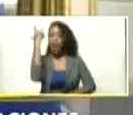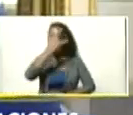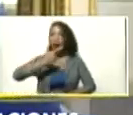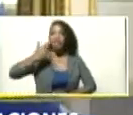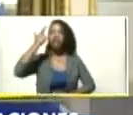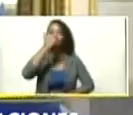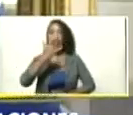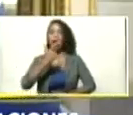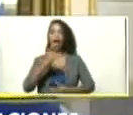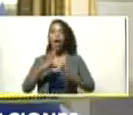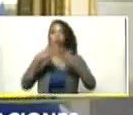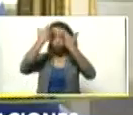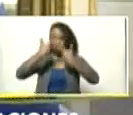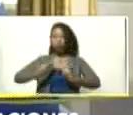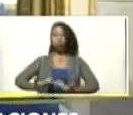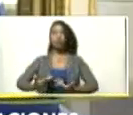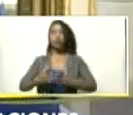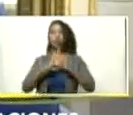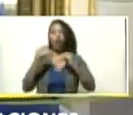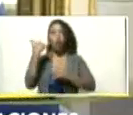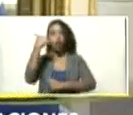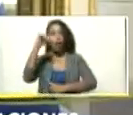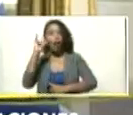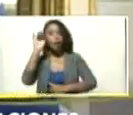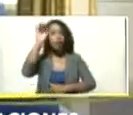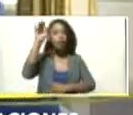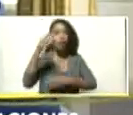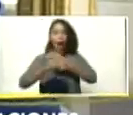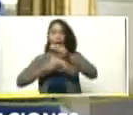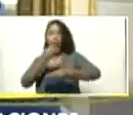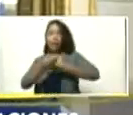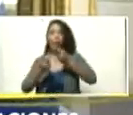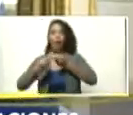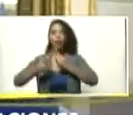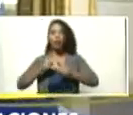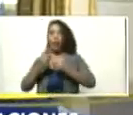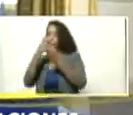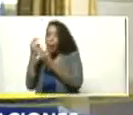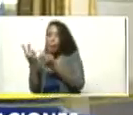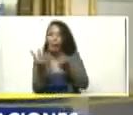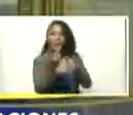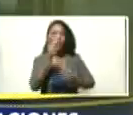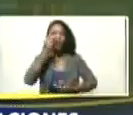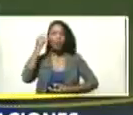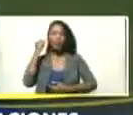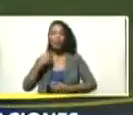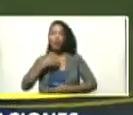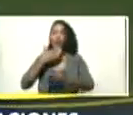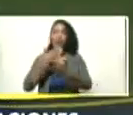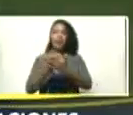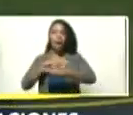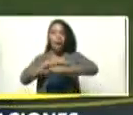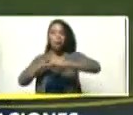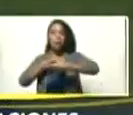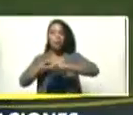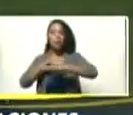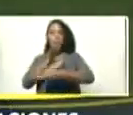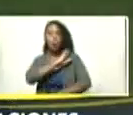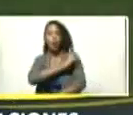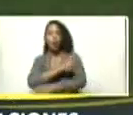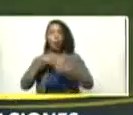todo lo que somos y en todo lo que hacemos. Bienvenidos y bienvenidas. Le doy las gracias al ministro del